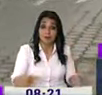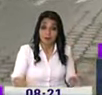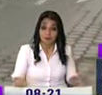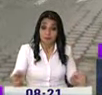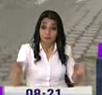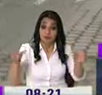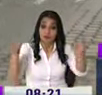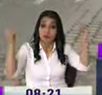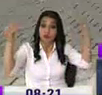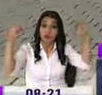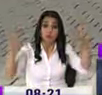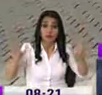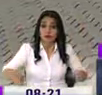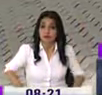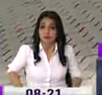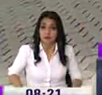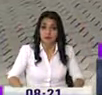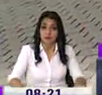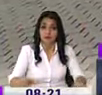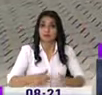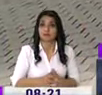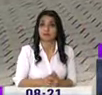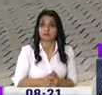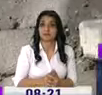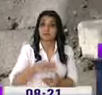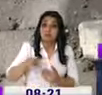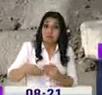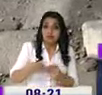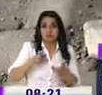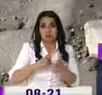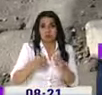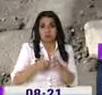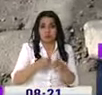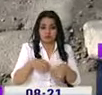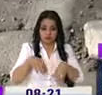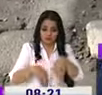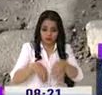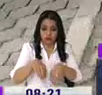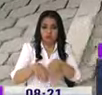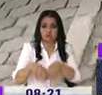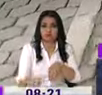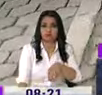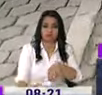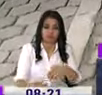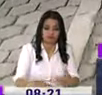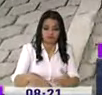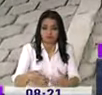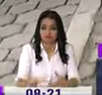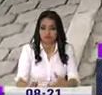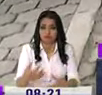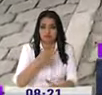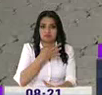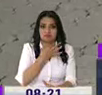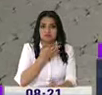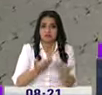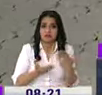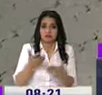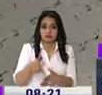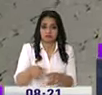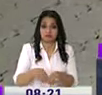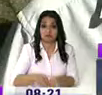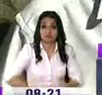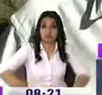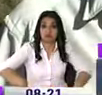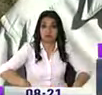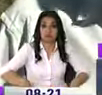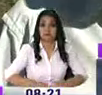no hay vereda. Junto a este inconveniente está el daño en los adoquines de la calle Manuela Cañizares. El temor es que en cualquier momento colapse la vía.